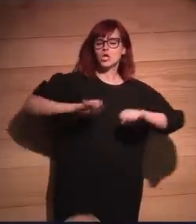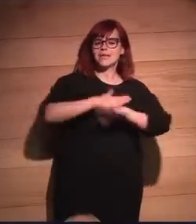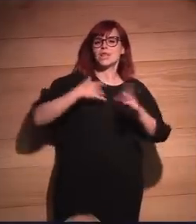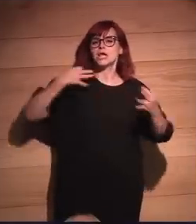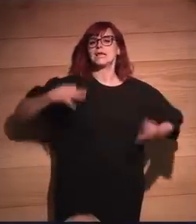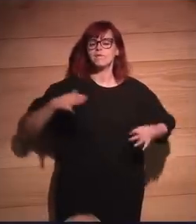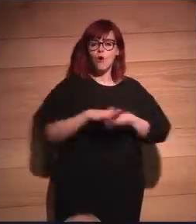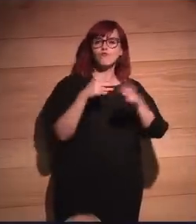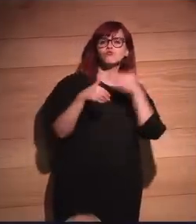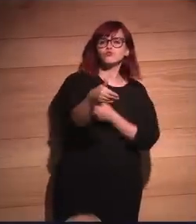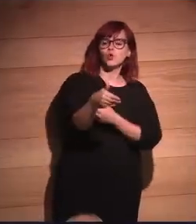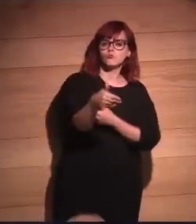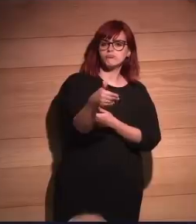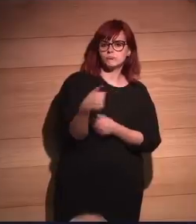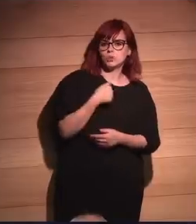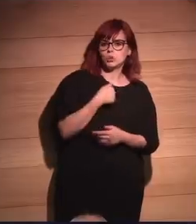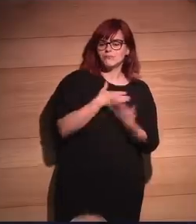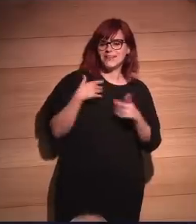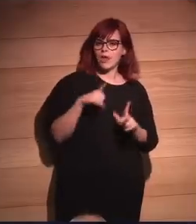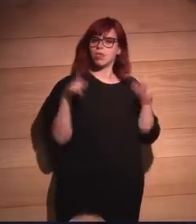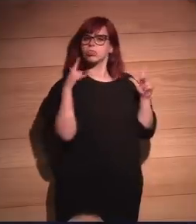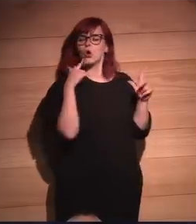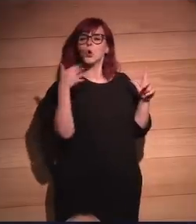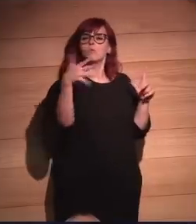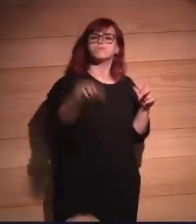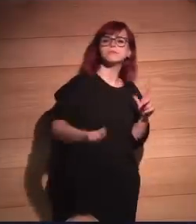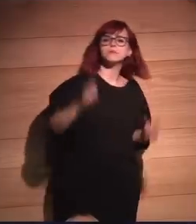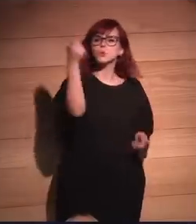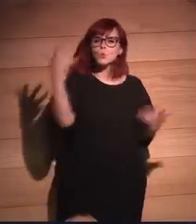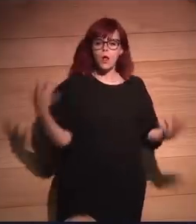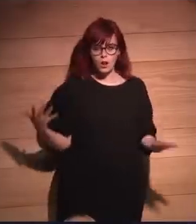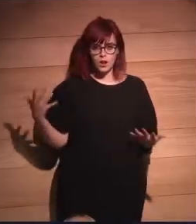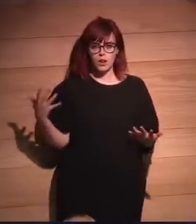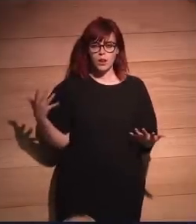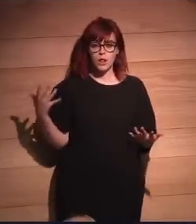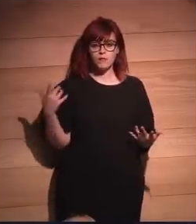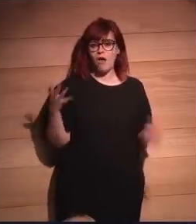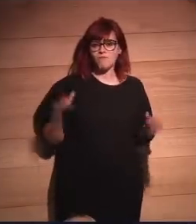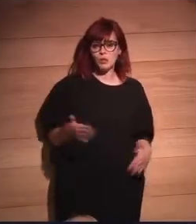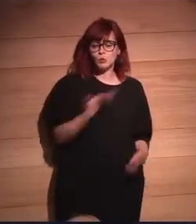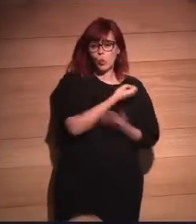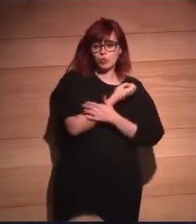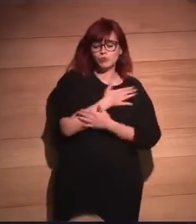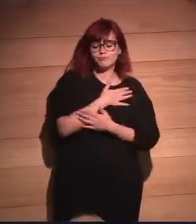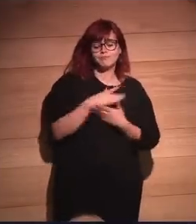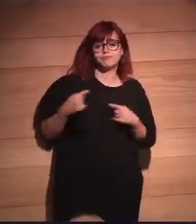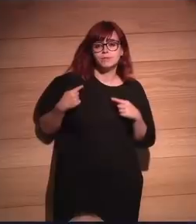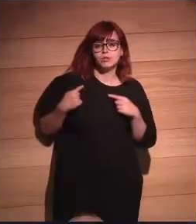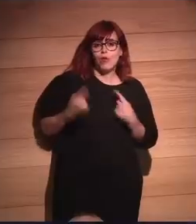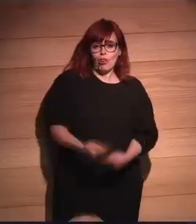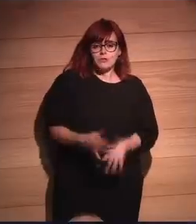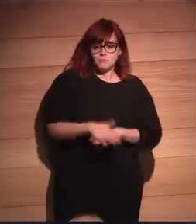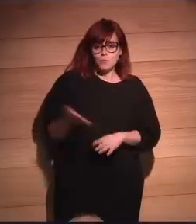¿Cuál es el futuro que yo quiero alcanzar? Y ahí morimos por el día a día, por